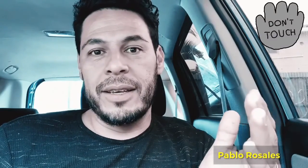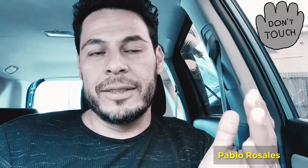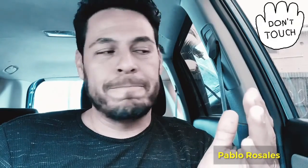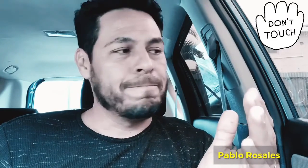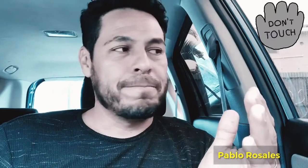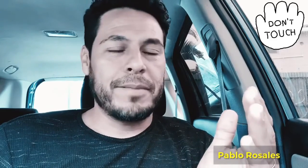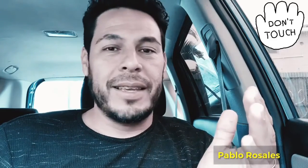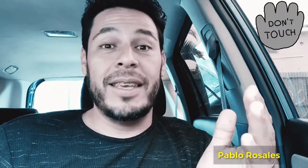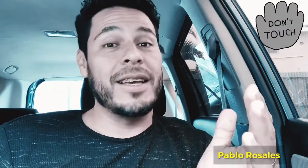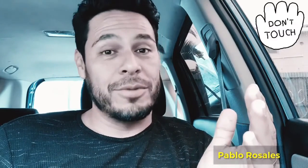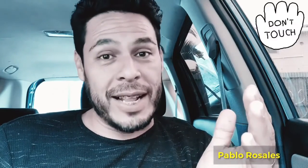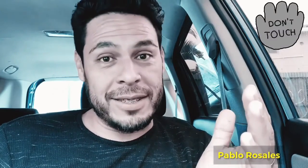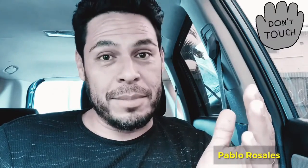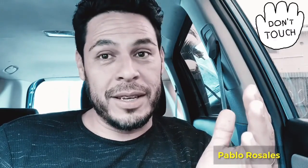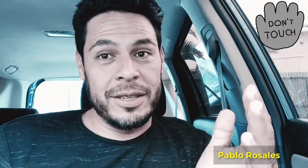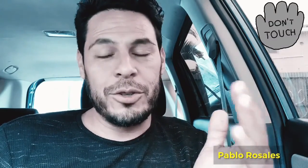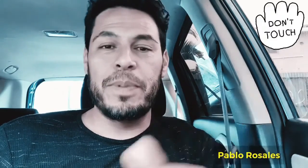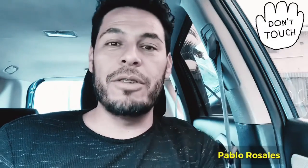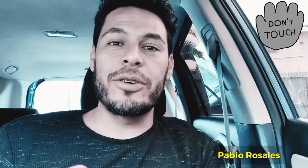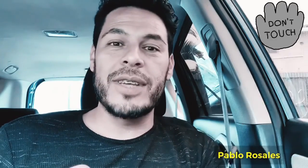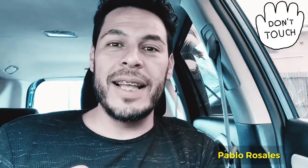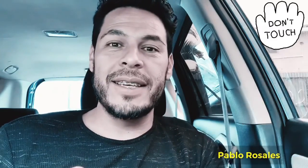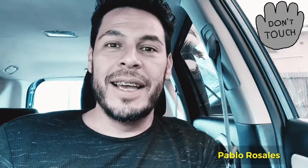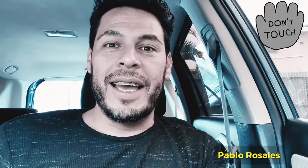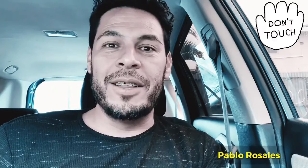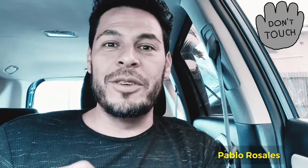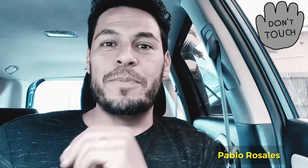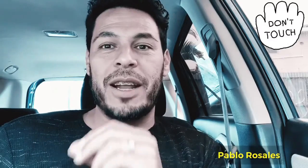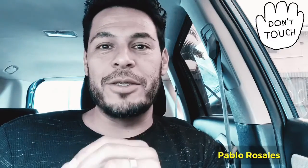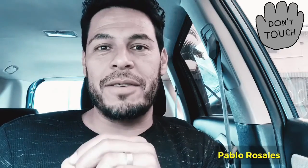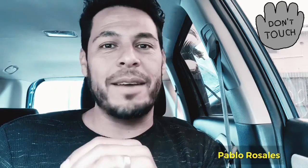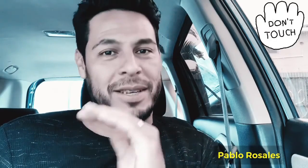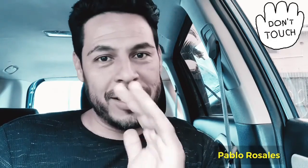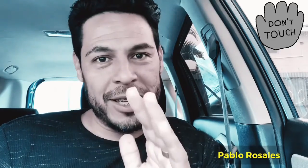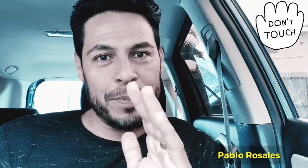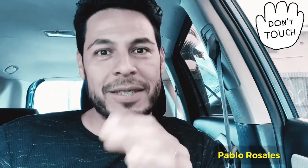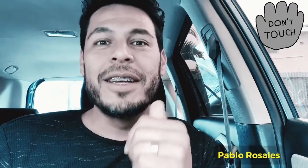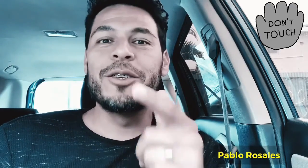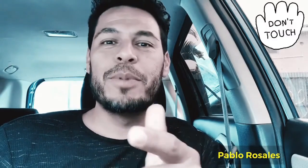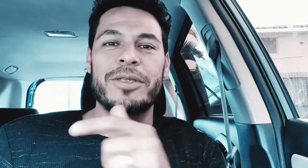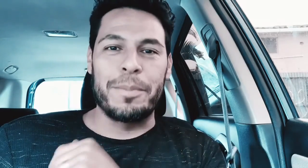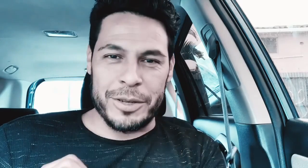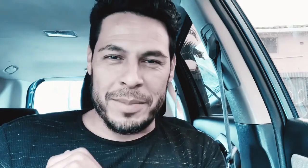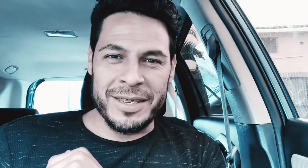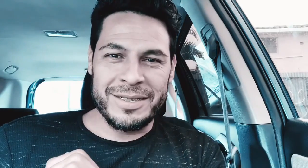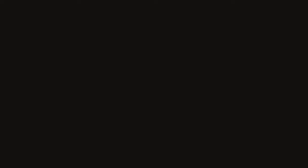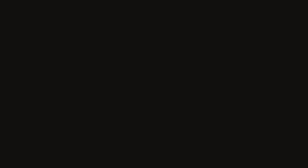importante y es una lástima. Yo soy Pablo Rosales en un Inspirados TV, bastante express. Nos vemos a la próxima.